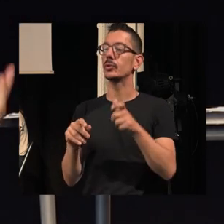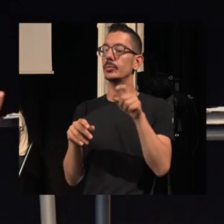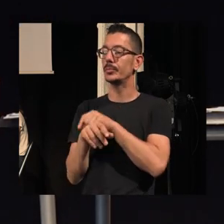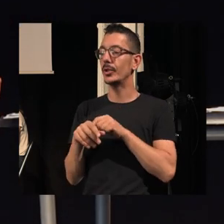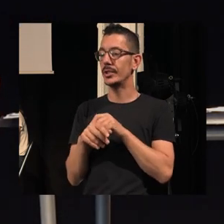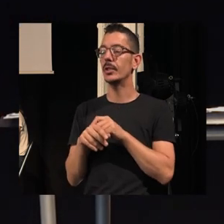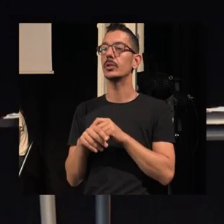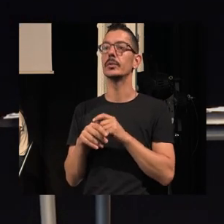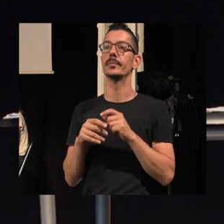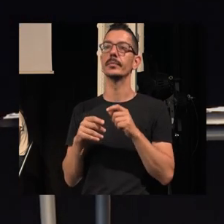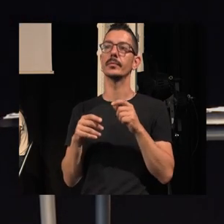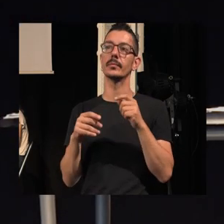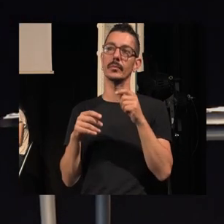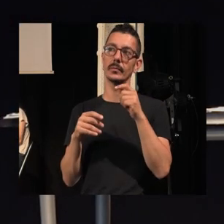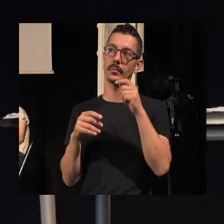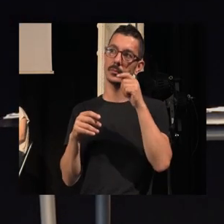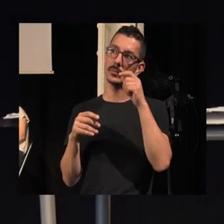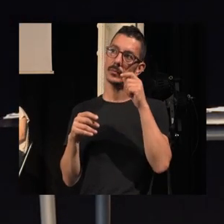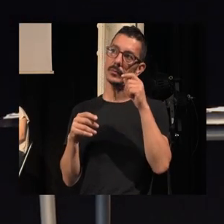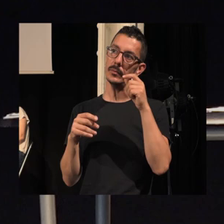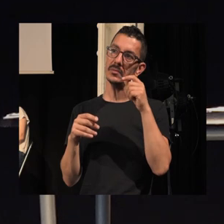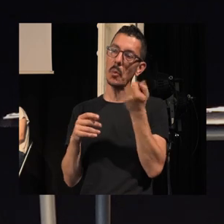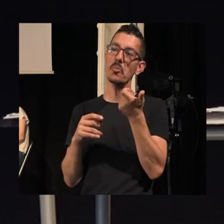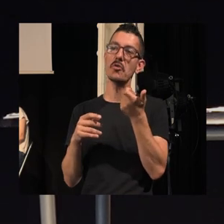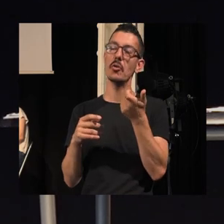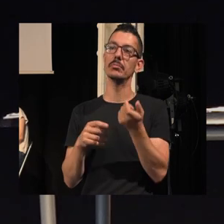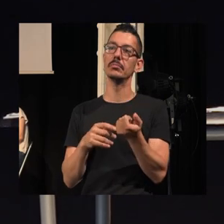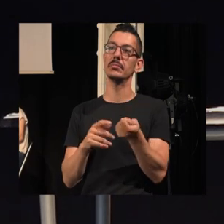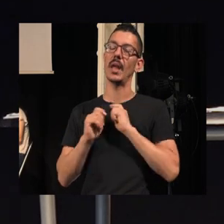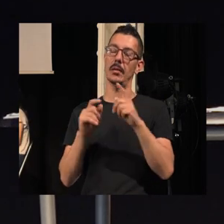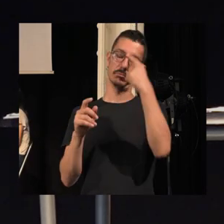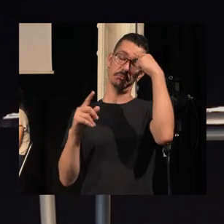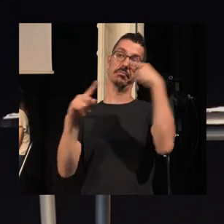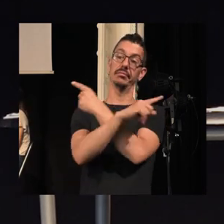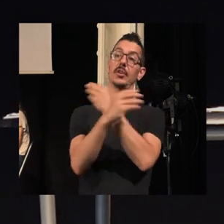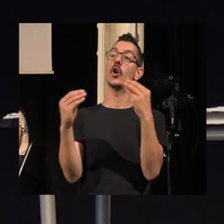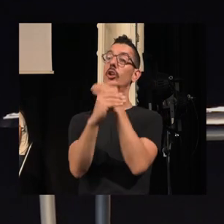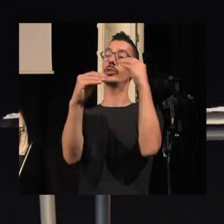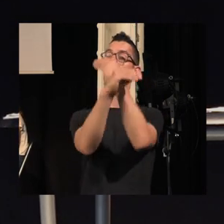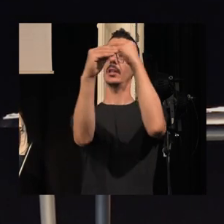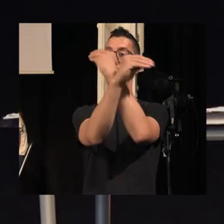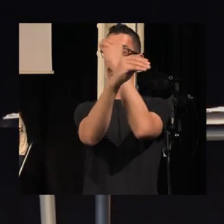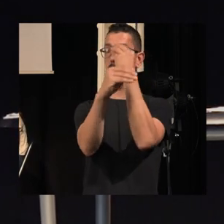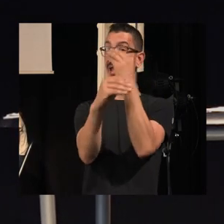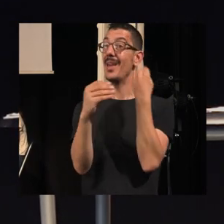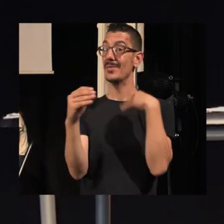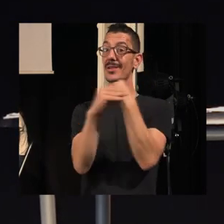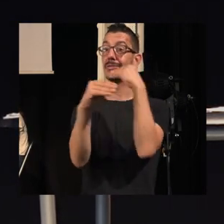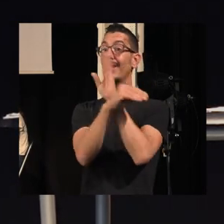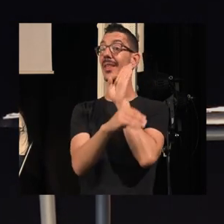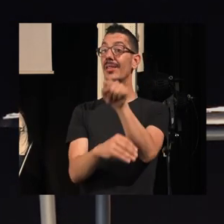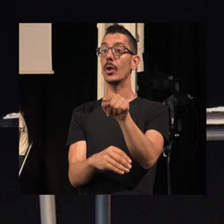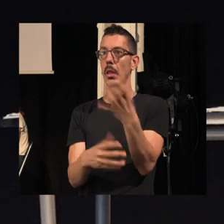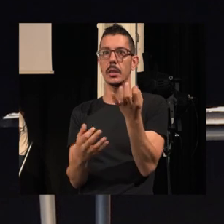están en contradicción, y yo creo que esas contradicciones las tenemos que hacer visibles, las tenemos que discutir, porque